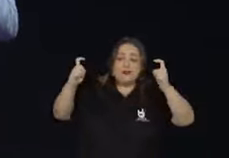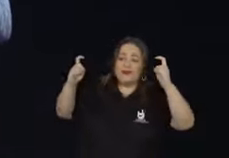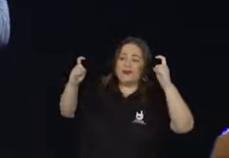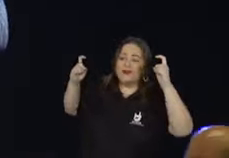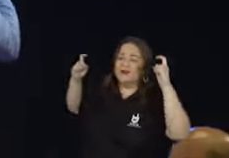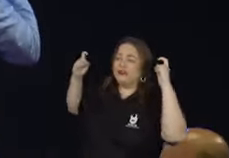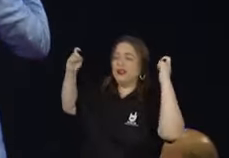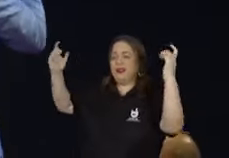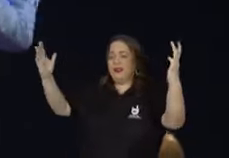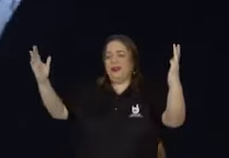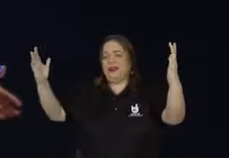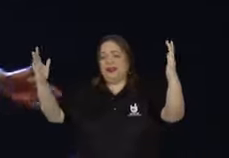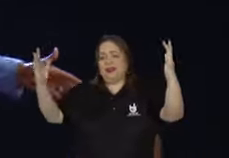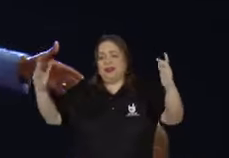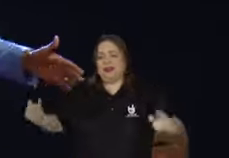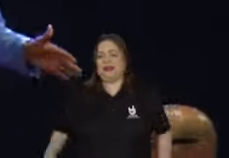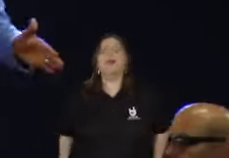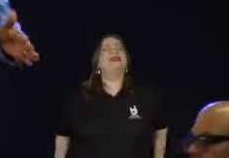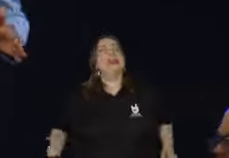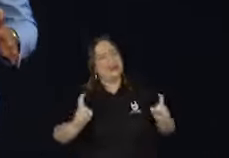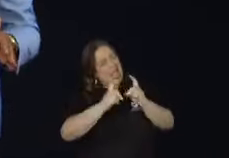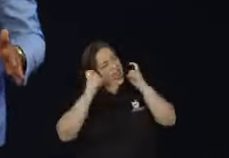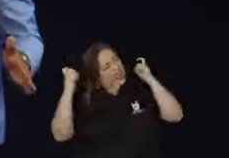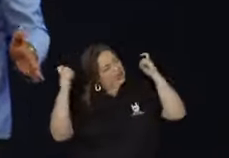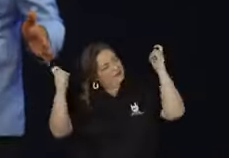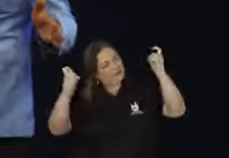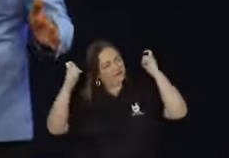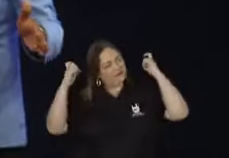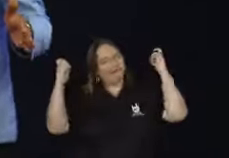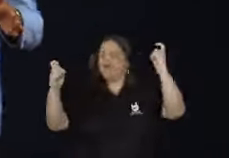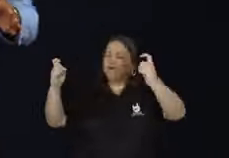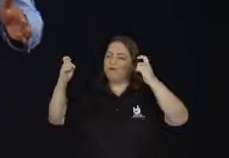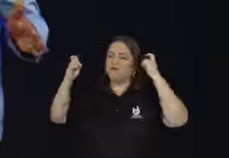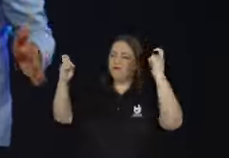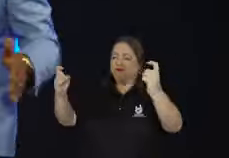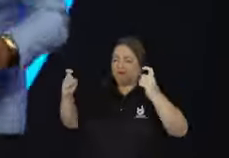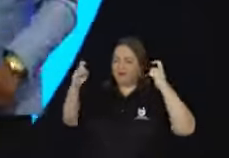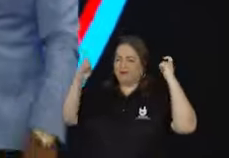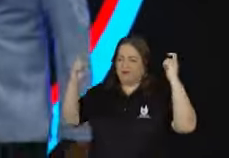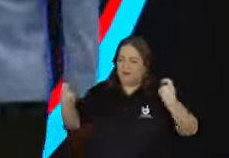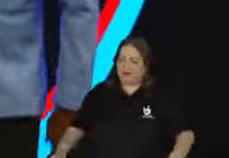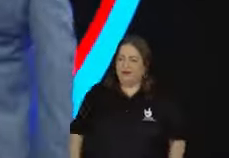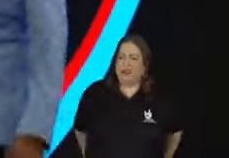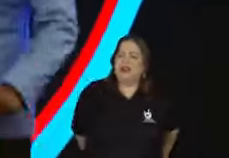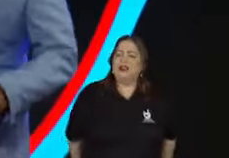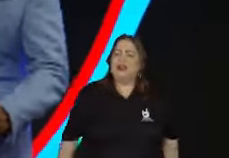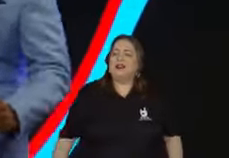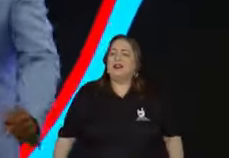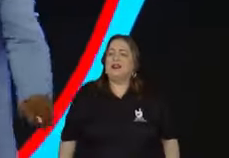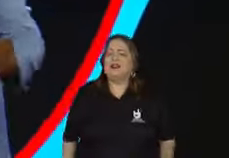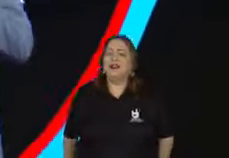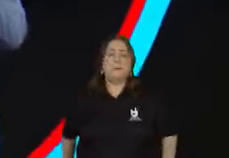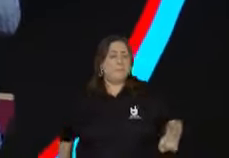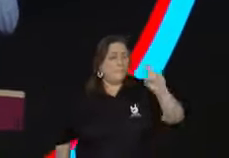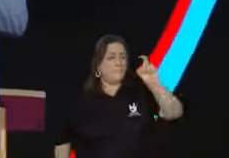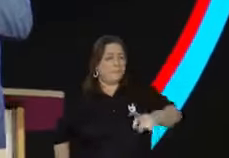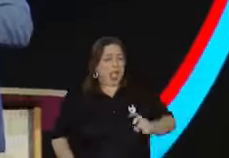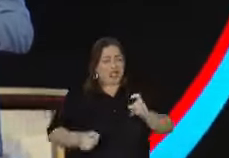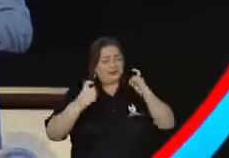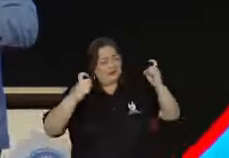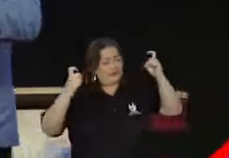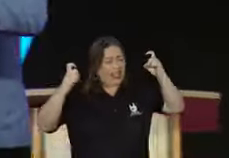Celebremos, Pastor Yuri, vamos, celebremos, celebremos. Alguien celebra el milagro. Alguien celebra el